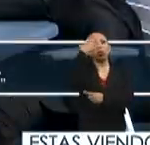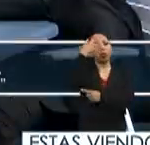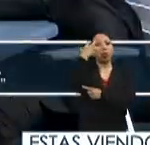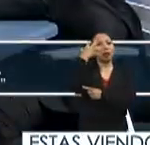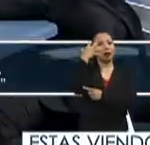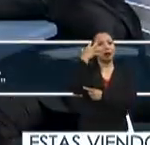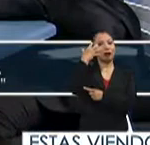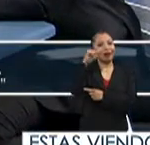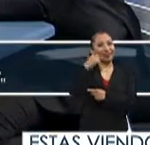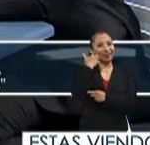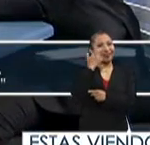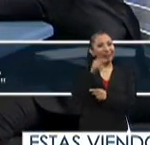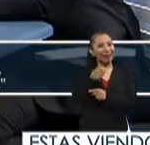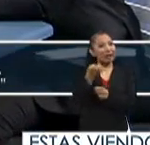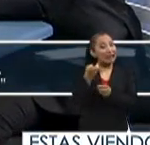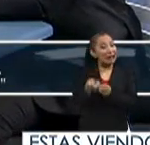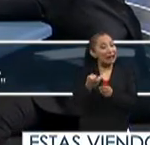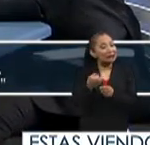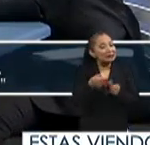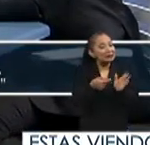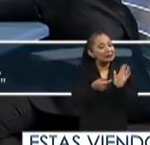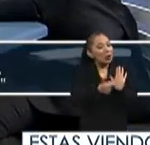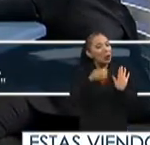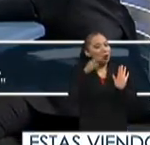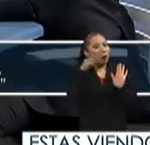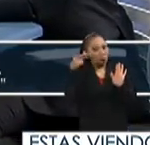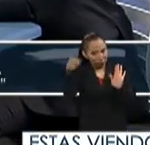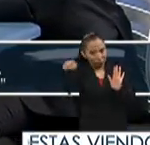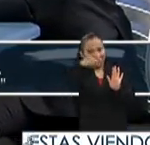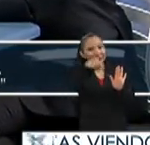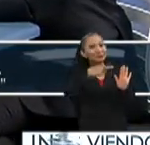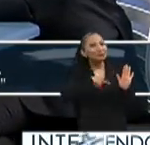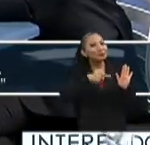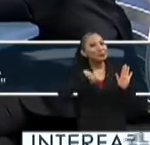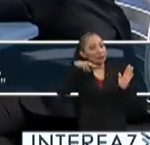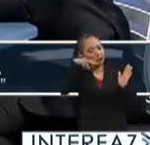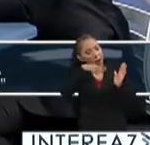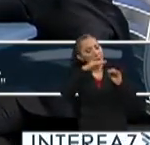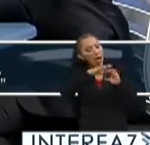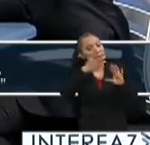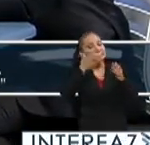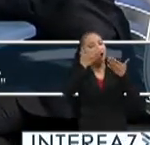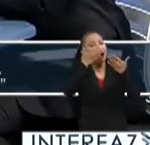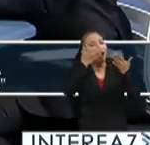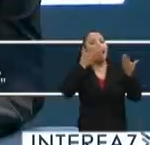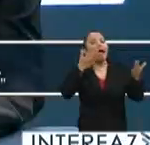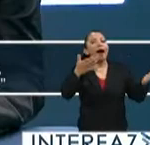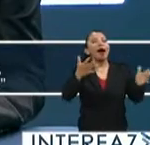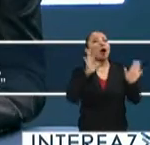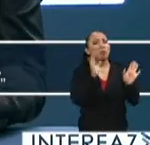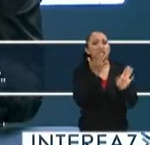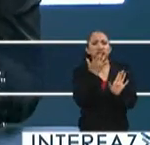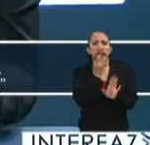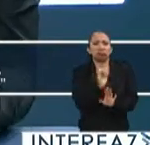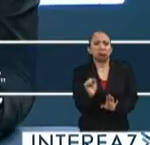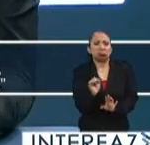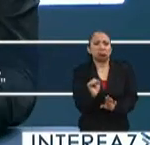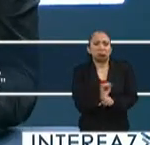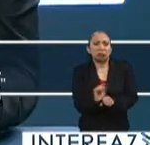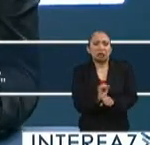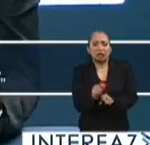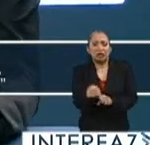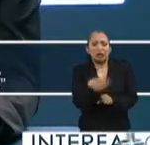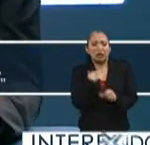que queremos con esto es eso, es darle a la gente más herramientas de una manera sencilla, pero que con